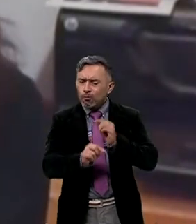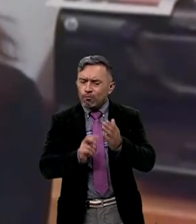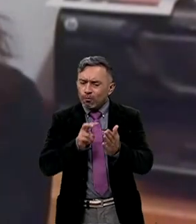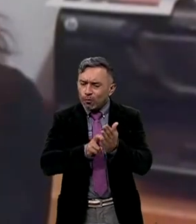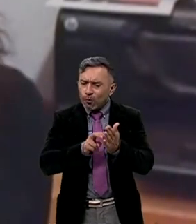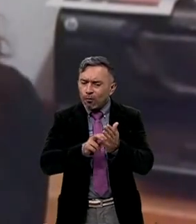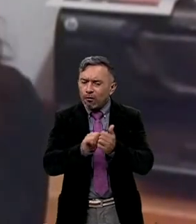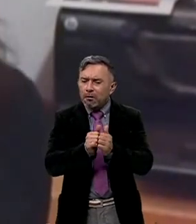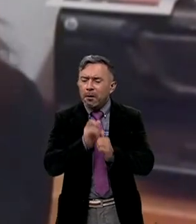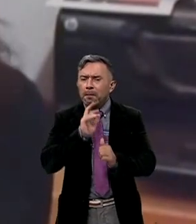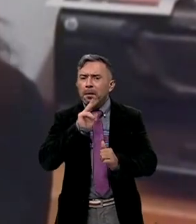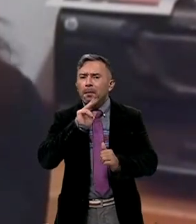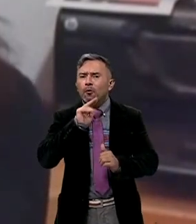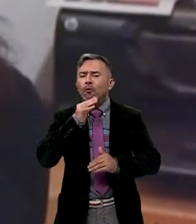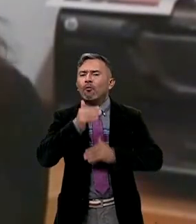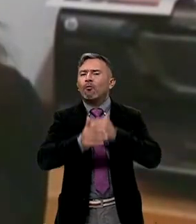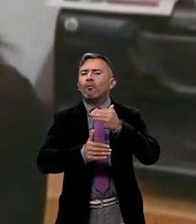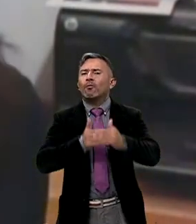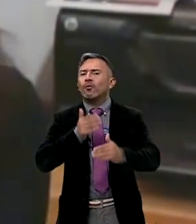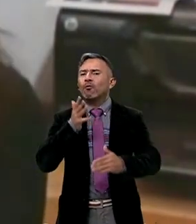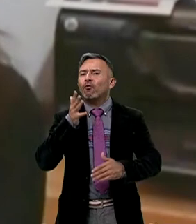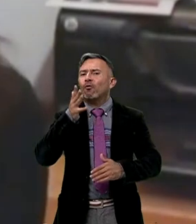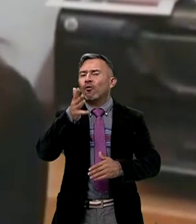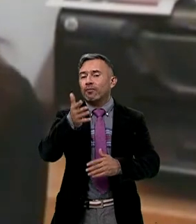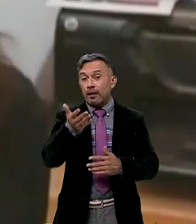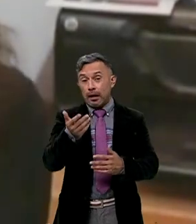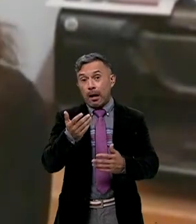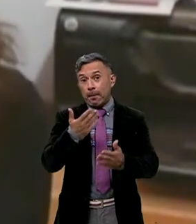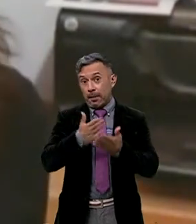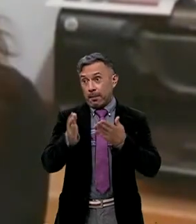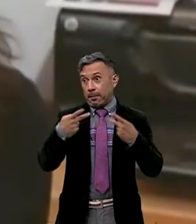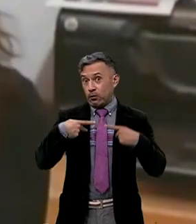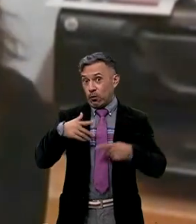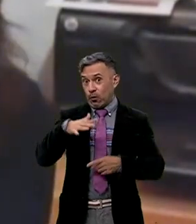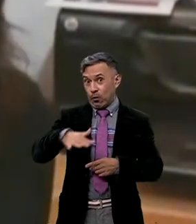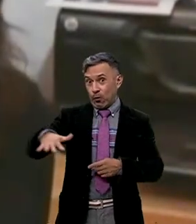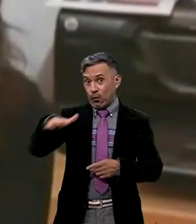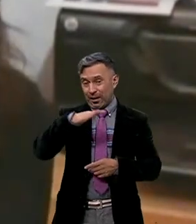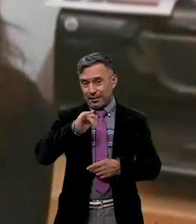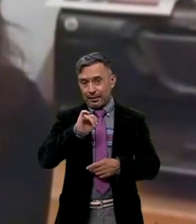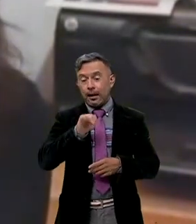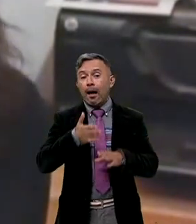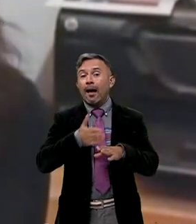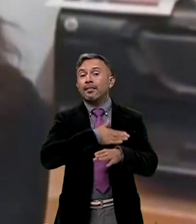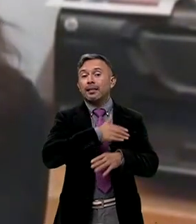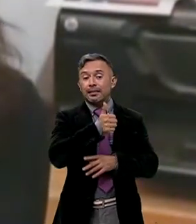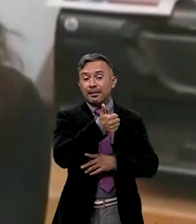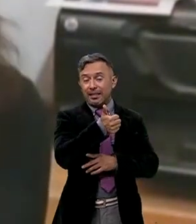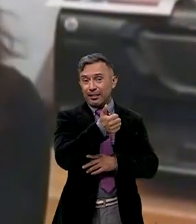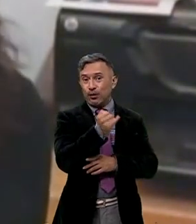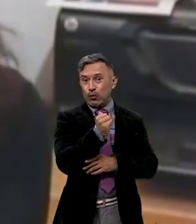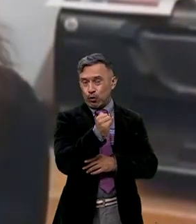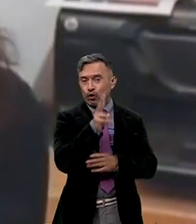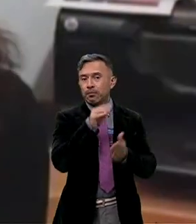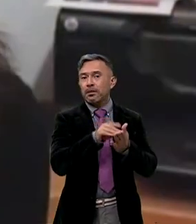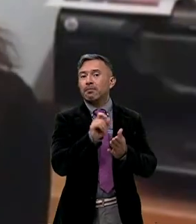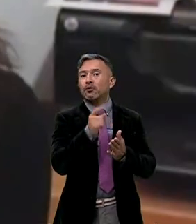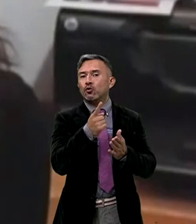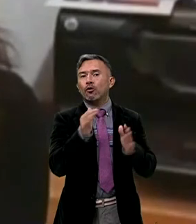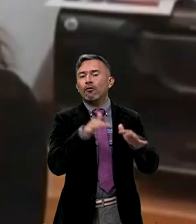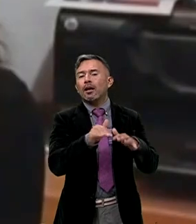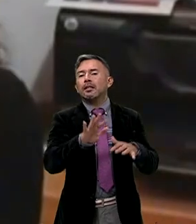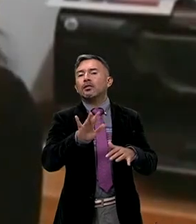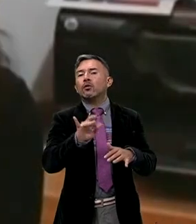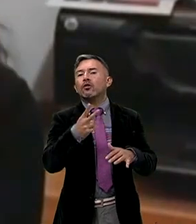y creo que también el mensaje de la ciudadanía es que si participa como lo hizo el 6 de julio de 2021 con un 52